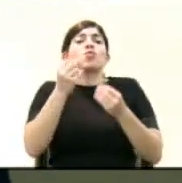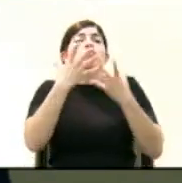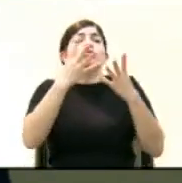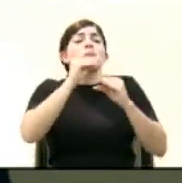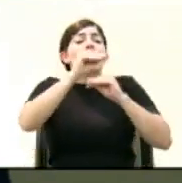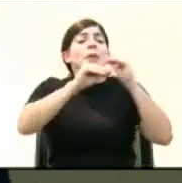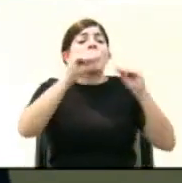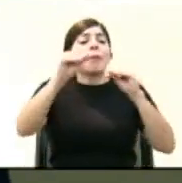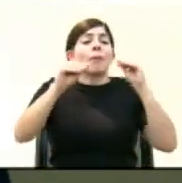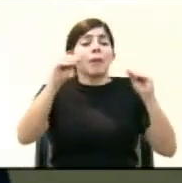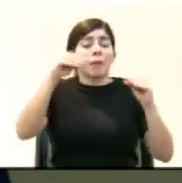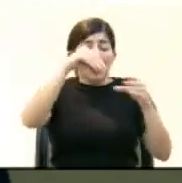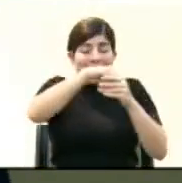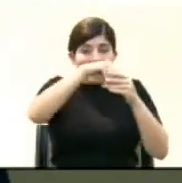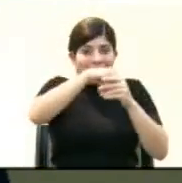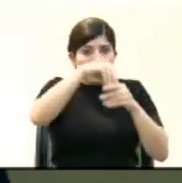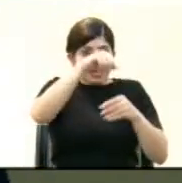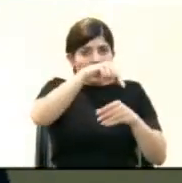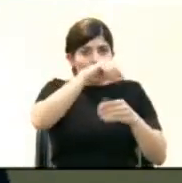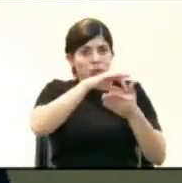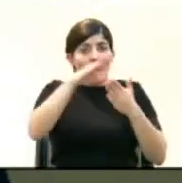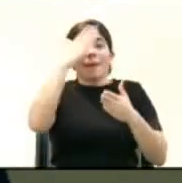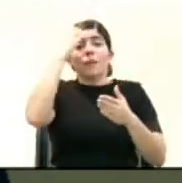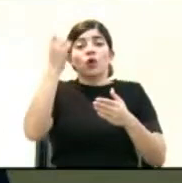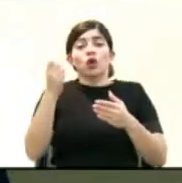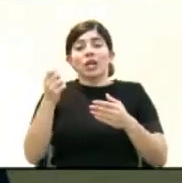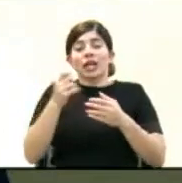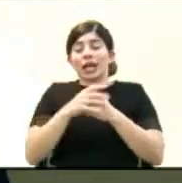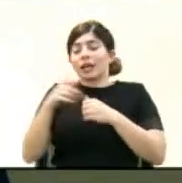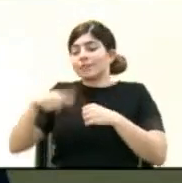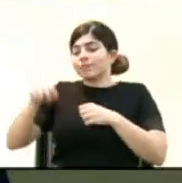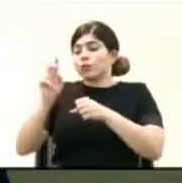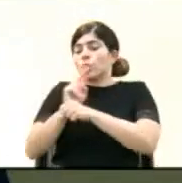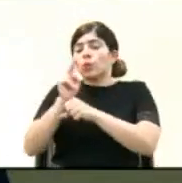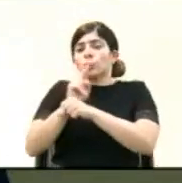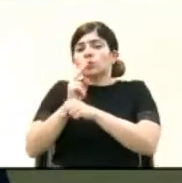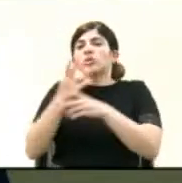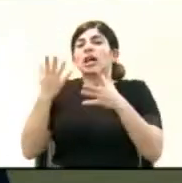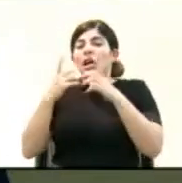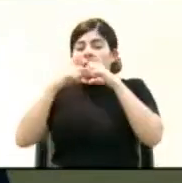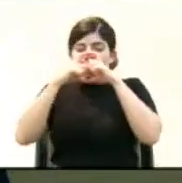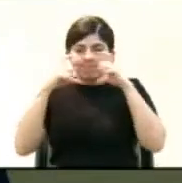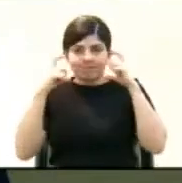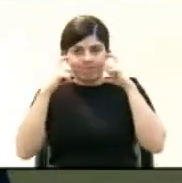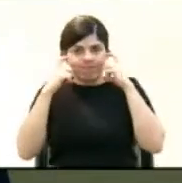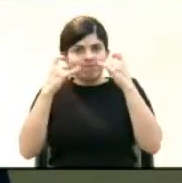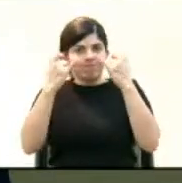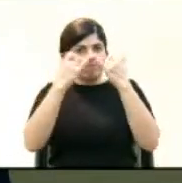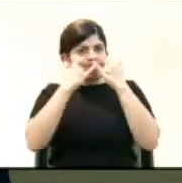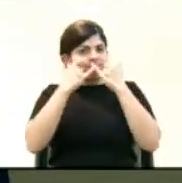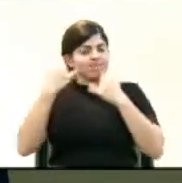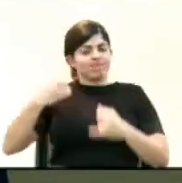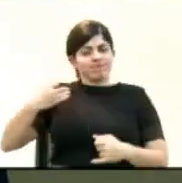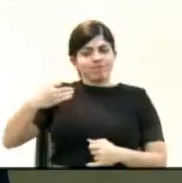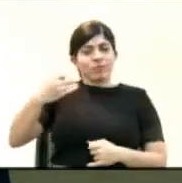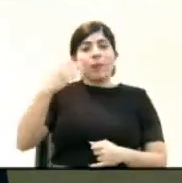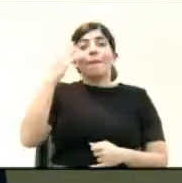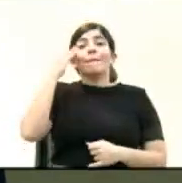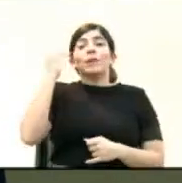contagios que se den a ese nivel, sobre todo porque se está usando otras medidas de protección como la mascarilla en todo momento, porque se